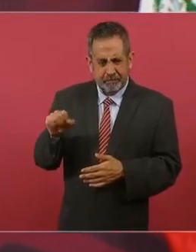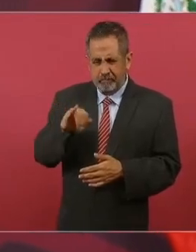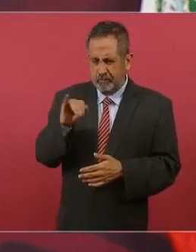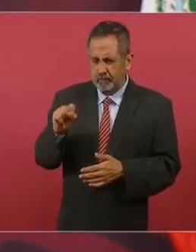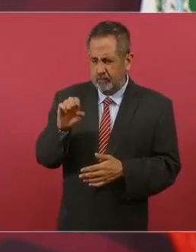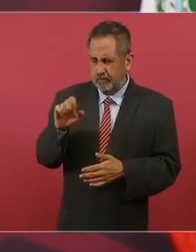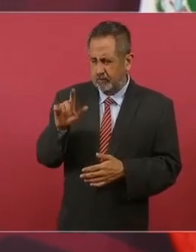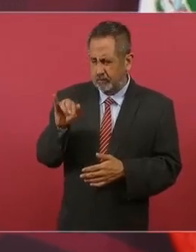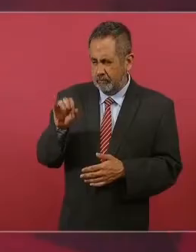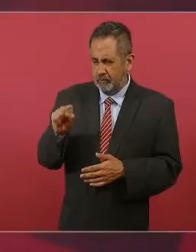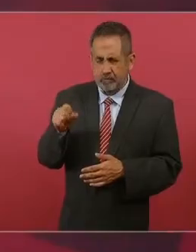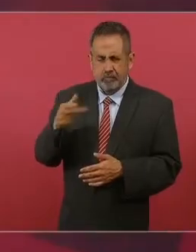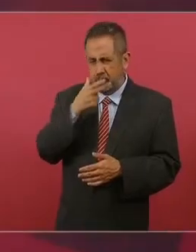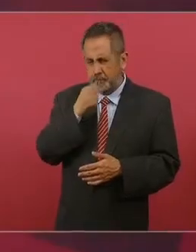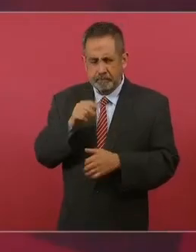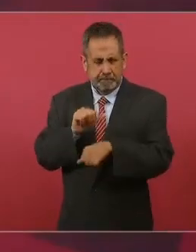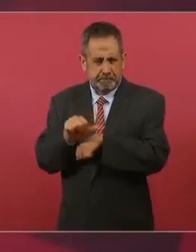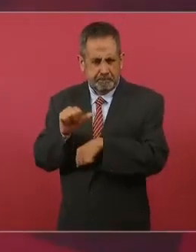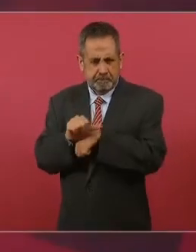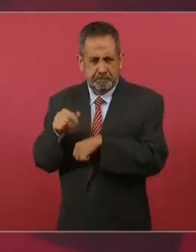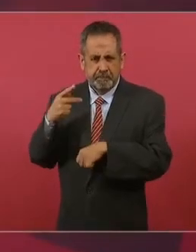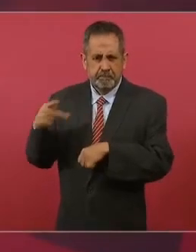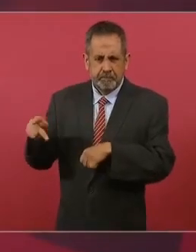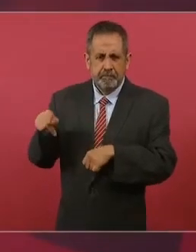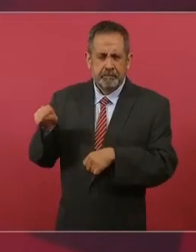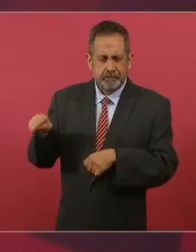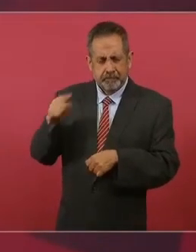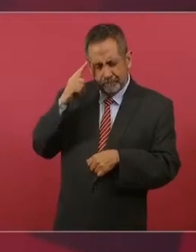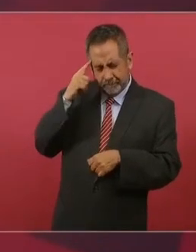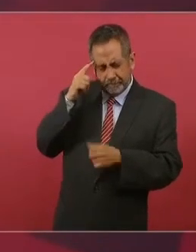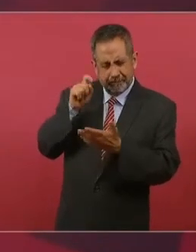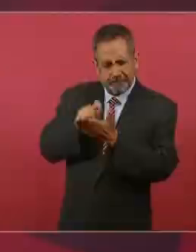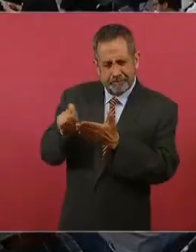al gran escritor argentino, José Luis Borges,